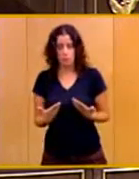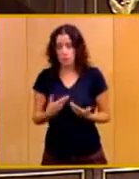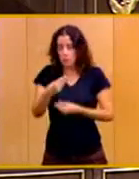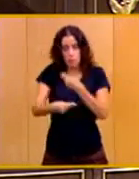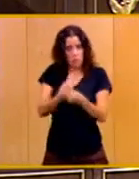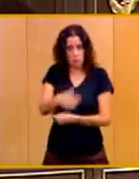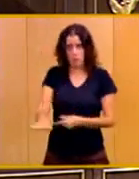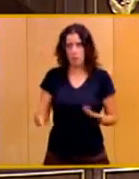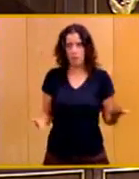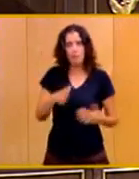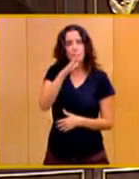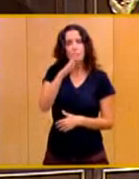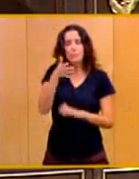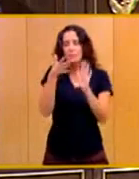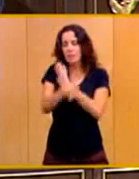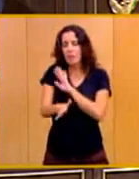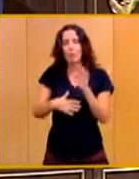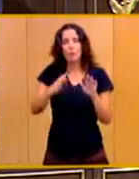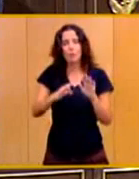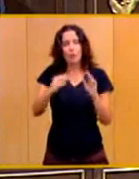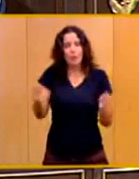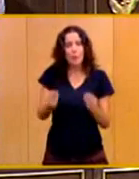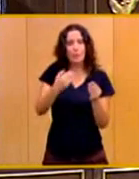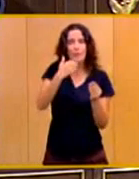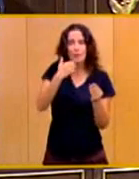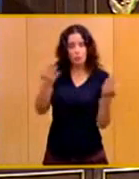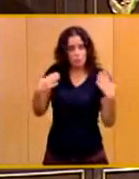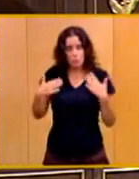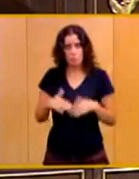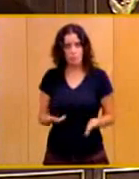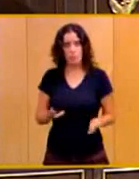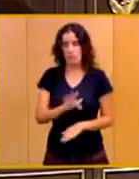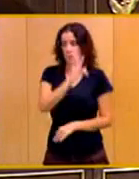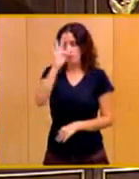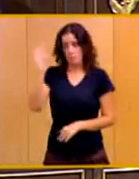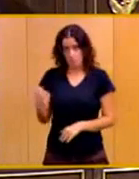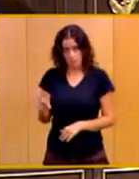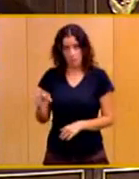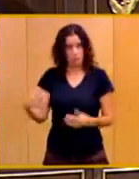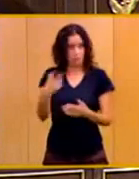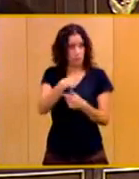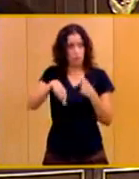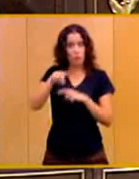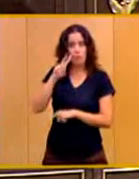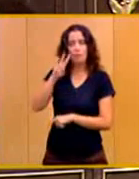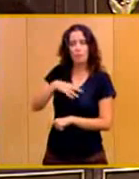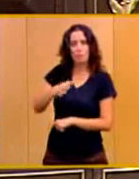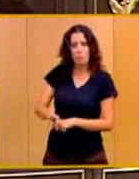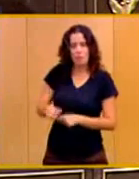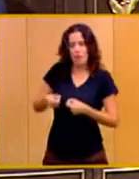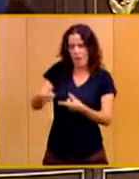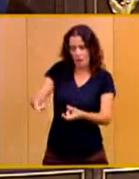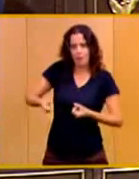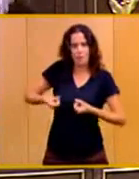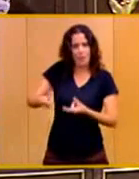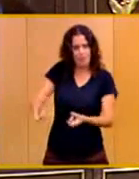amenaza toda posibilidad de recuperación y porque a la vista de todo el mundo está cómo se derrama el dinero de los gastos